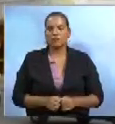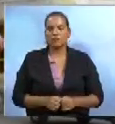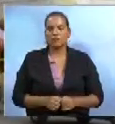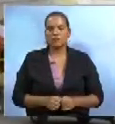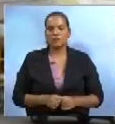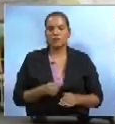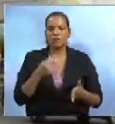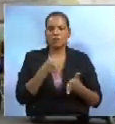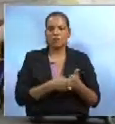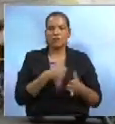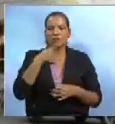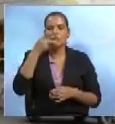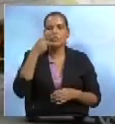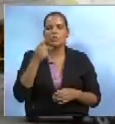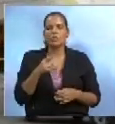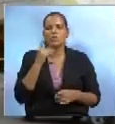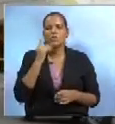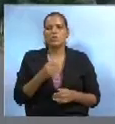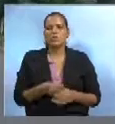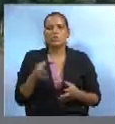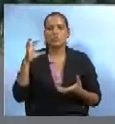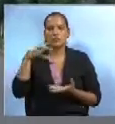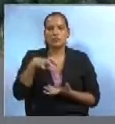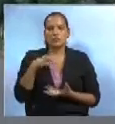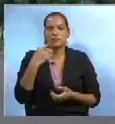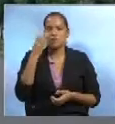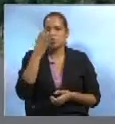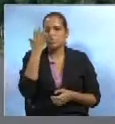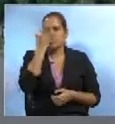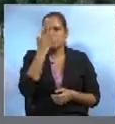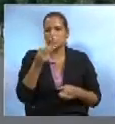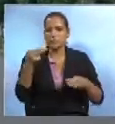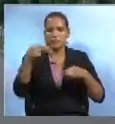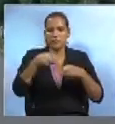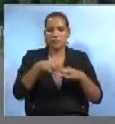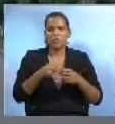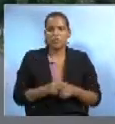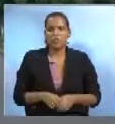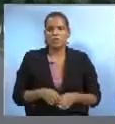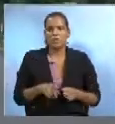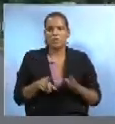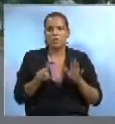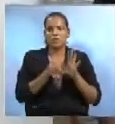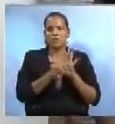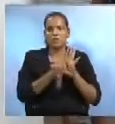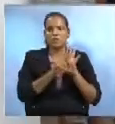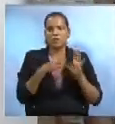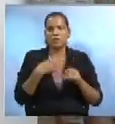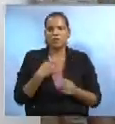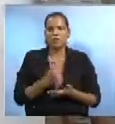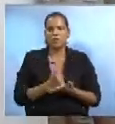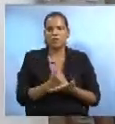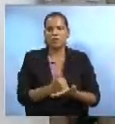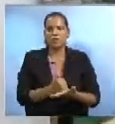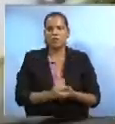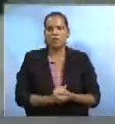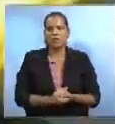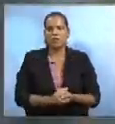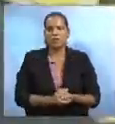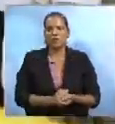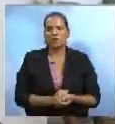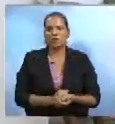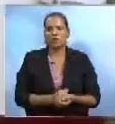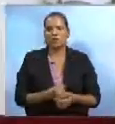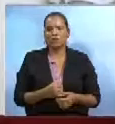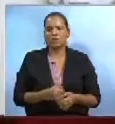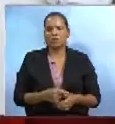La lucha del pueblo consiguió que la provincia de Esmeraldas sea incluida de manera integral en la Ley Orgánica de Solidaridad